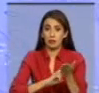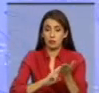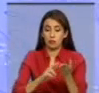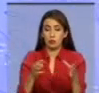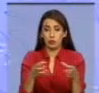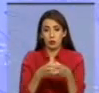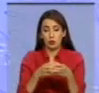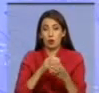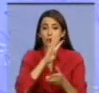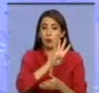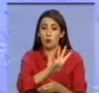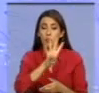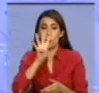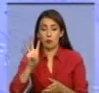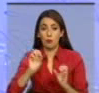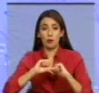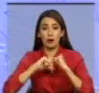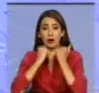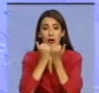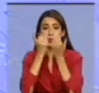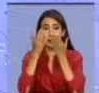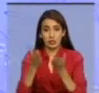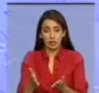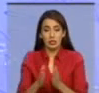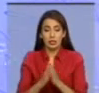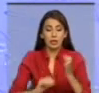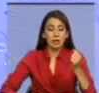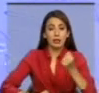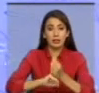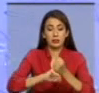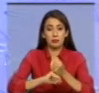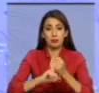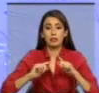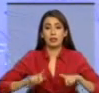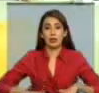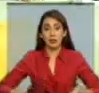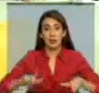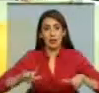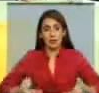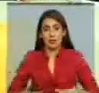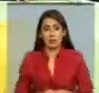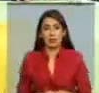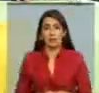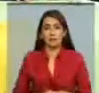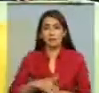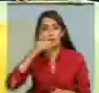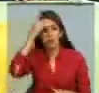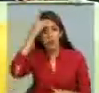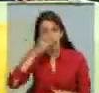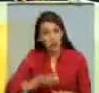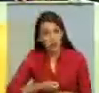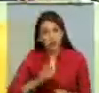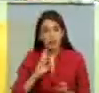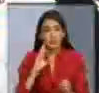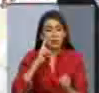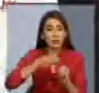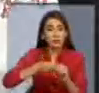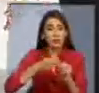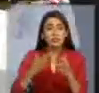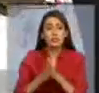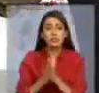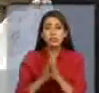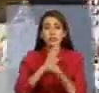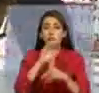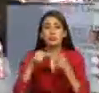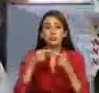44 sería el número de asambleístas que respaldan al presidente Lenín Moreno. La decisión de una parte de la directiva de retirar la presidencia del partido